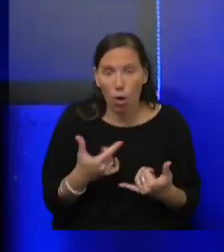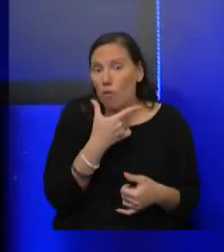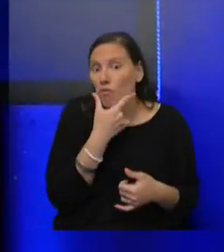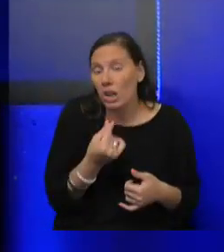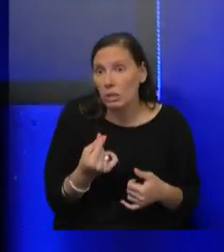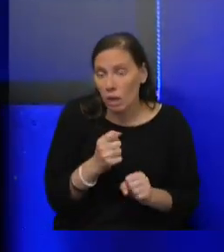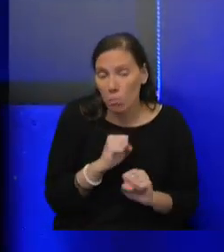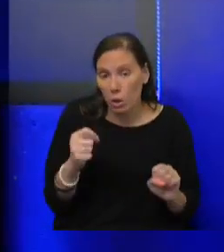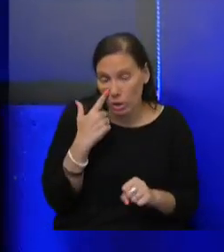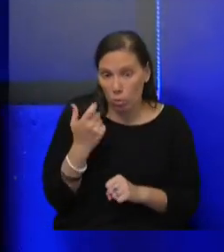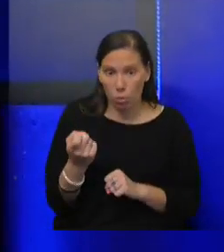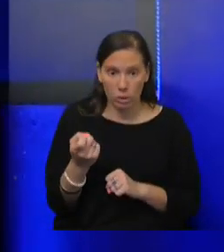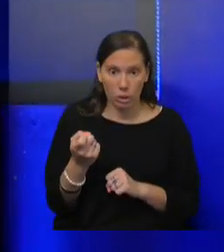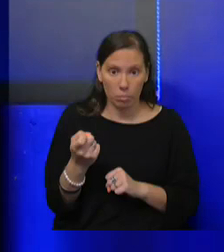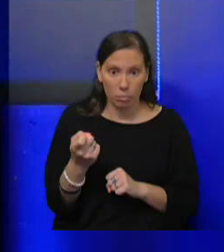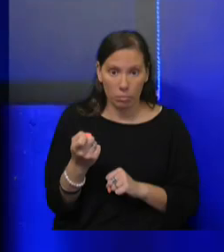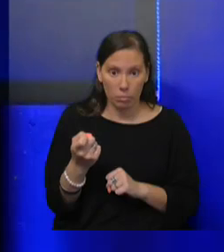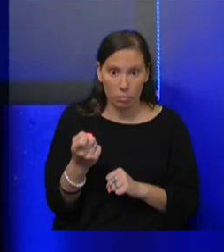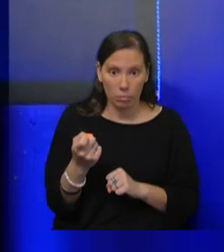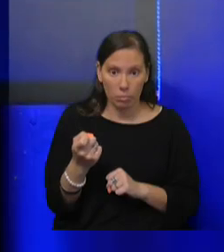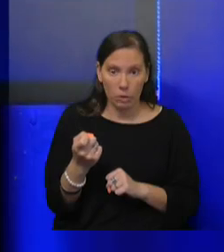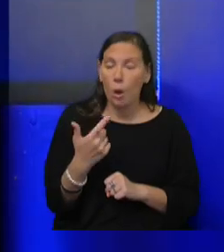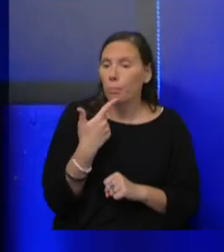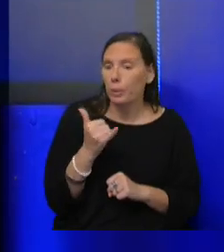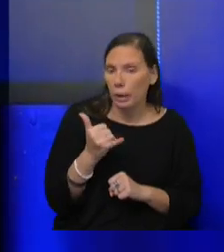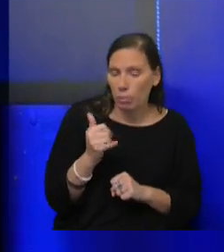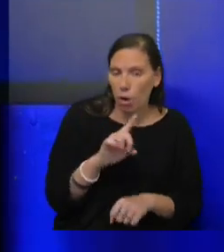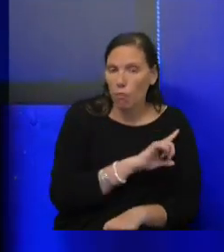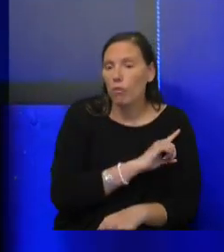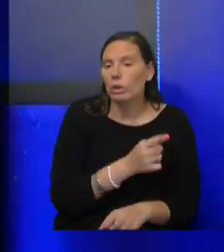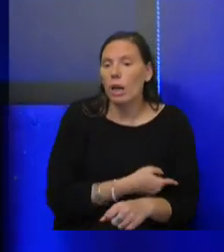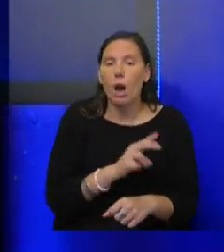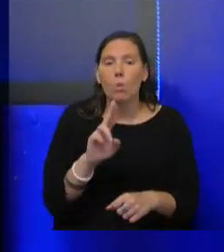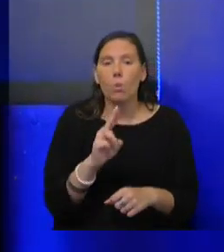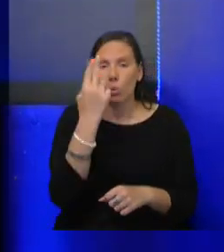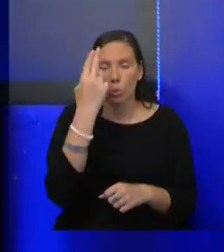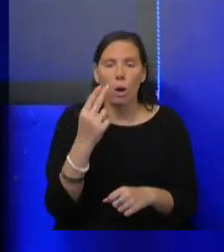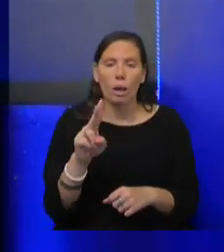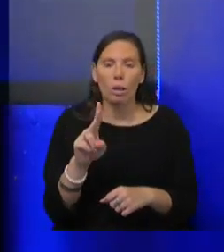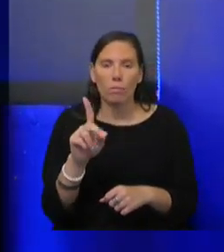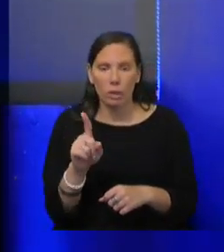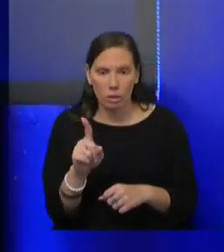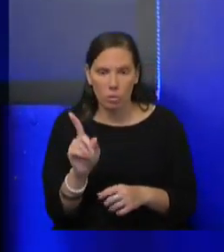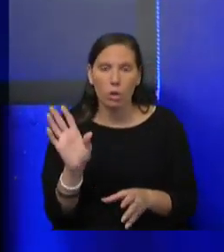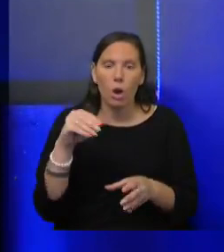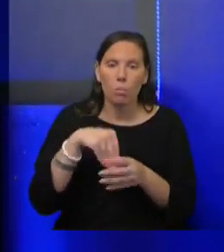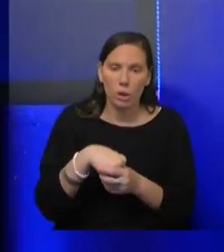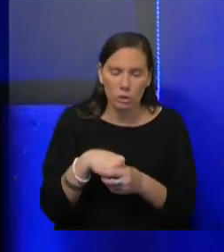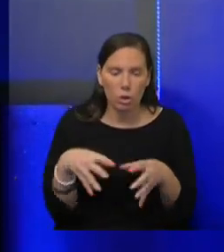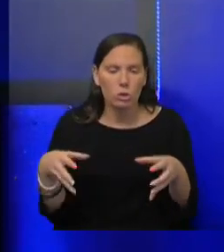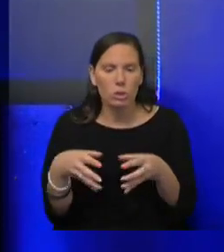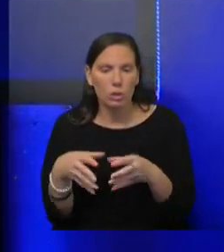de identificar por ejemplo el fortalecimiento del Uruguay 21 y la incorporación del sector privado